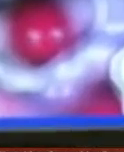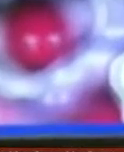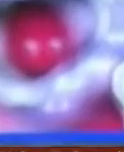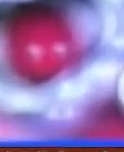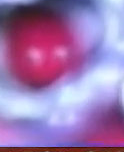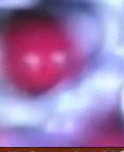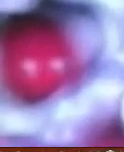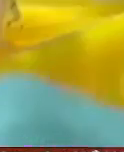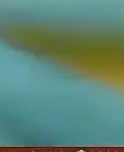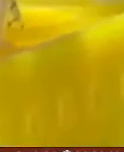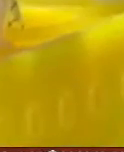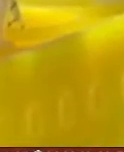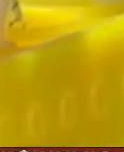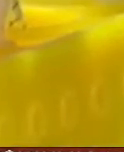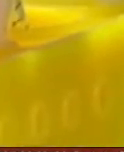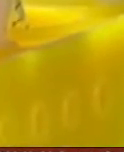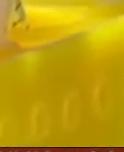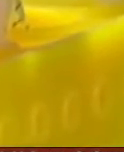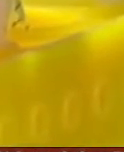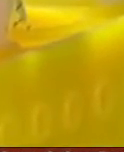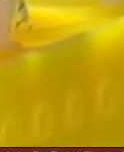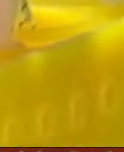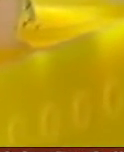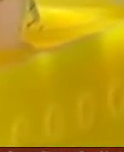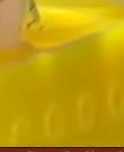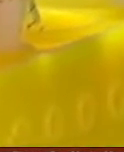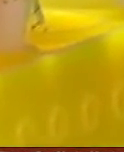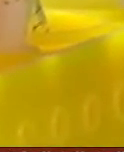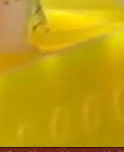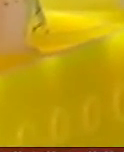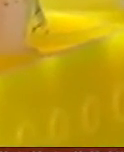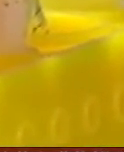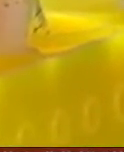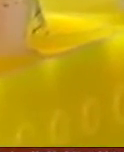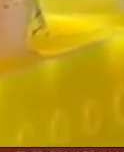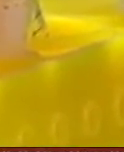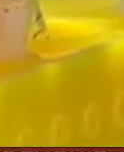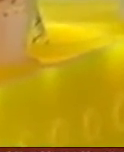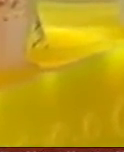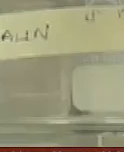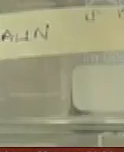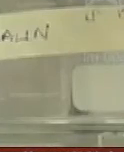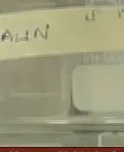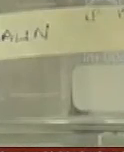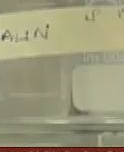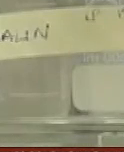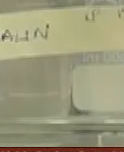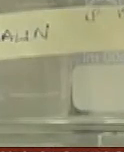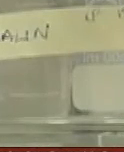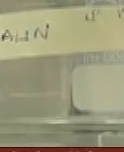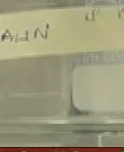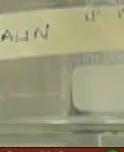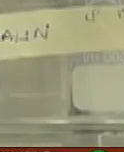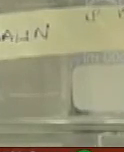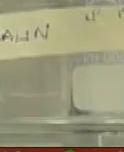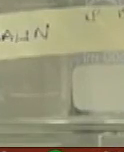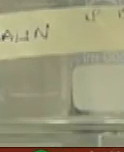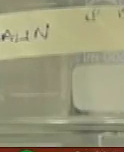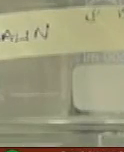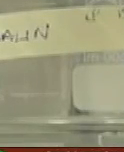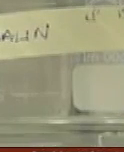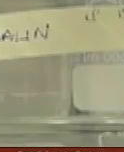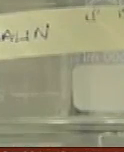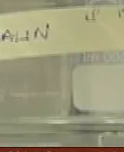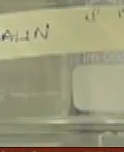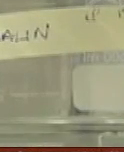para combatir el cáncer. Hasta el momento se tienen resultados positivos en el estudio de la inmunoterapia contra el cáncer de piel, para el